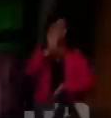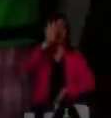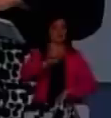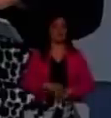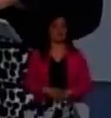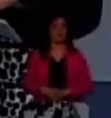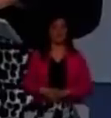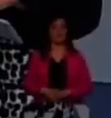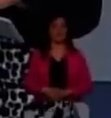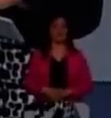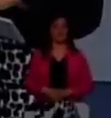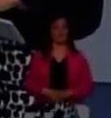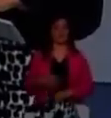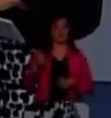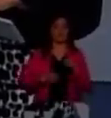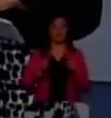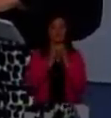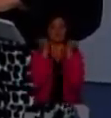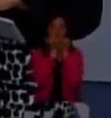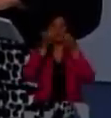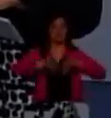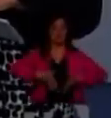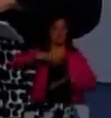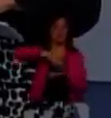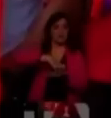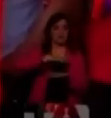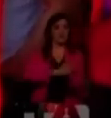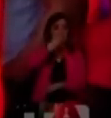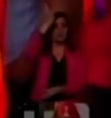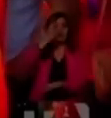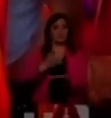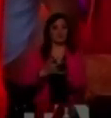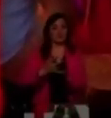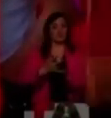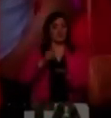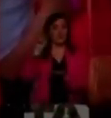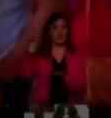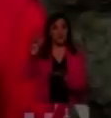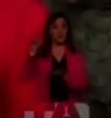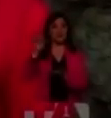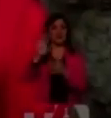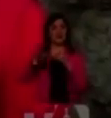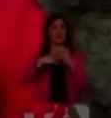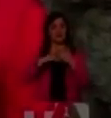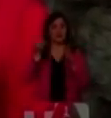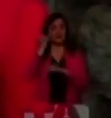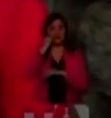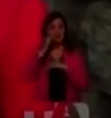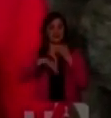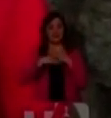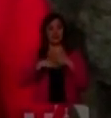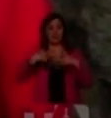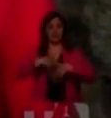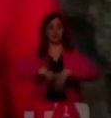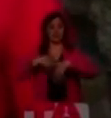mandato. Candidatos asambleístas por la provincia de Pichincha del movimiento Pachacútic realizaron un plantón y posterior